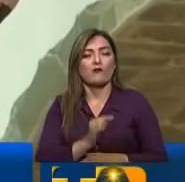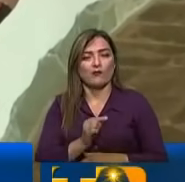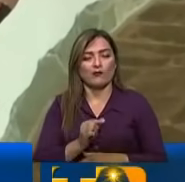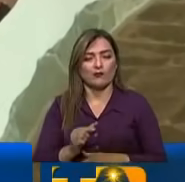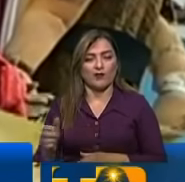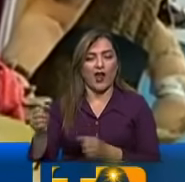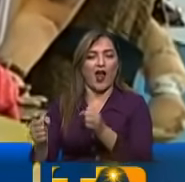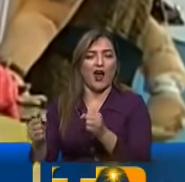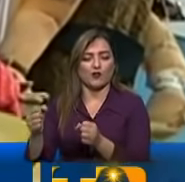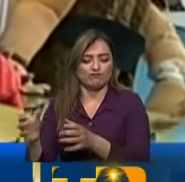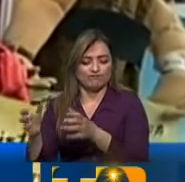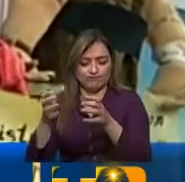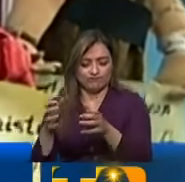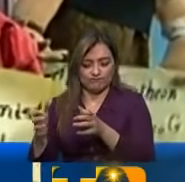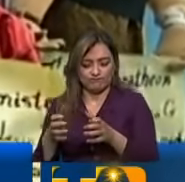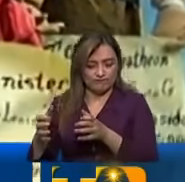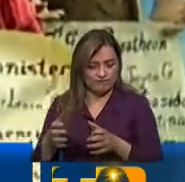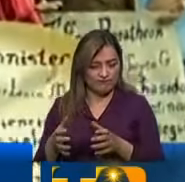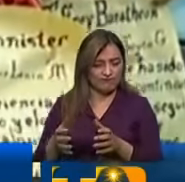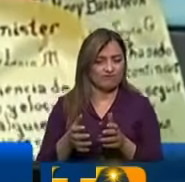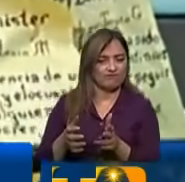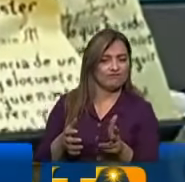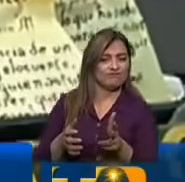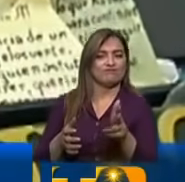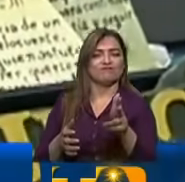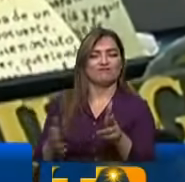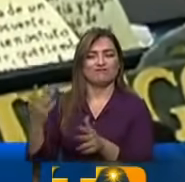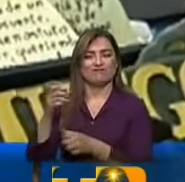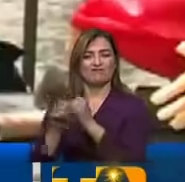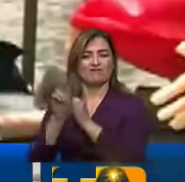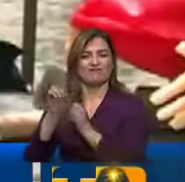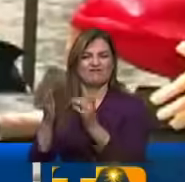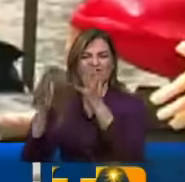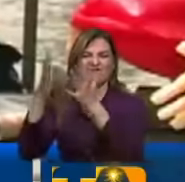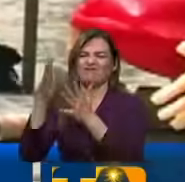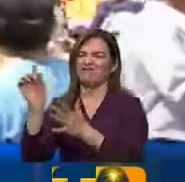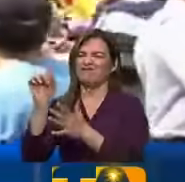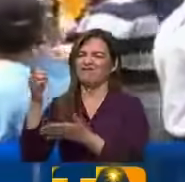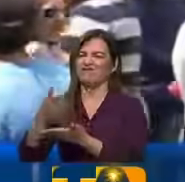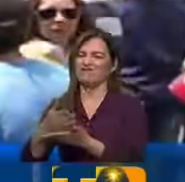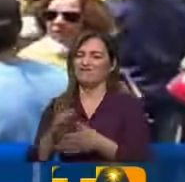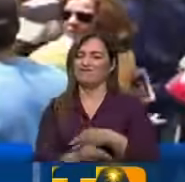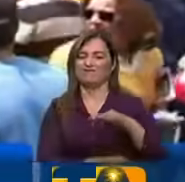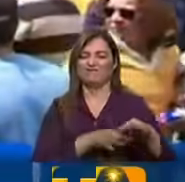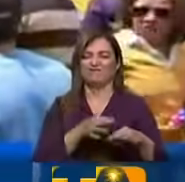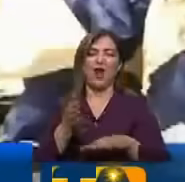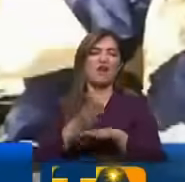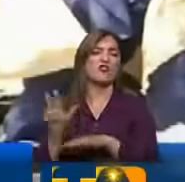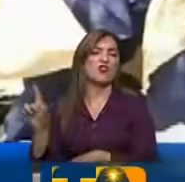admirarlos, reemplazando el tradicional Festival de Monigotes, que hasta hace 2 años se realizaba el 31 de diciembre.